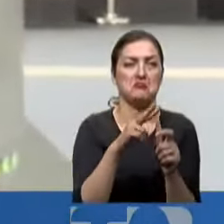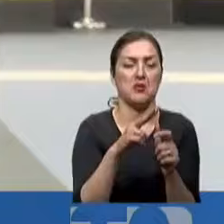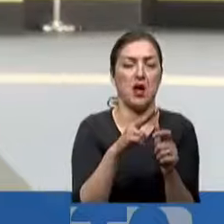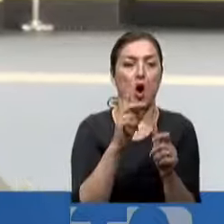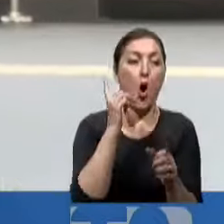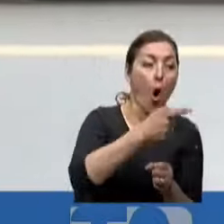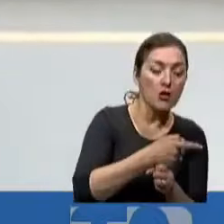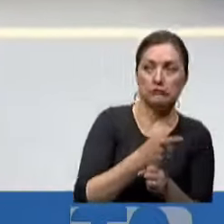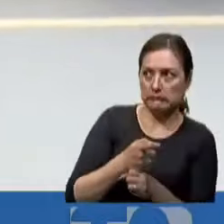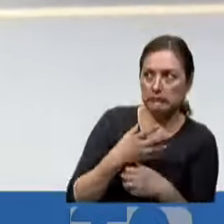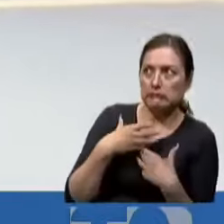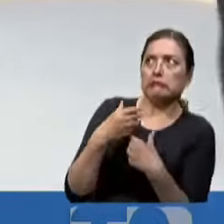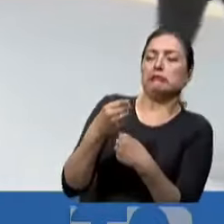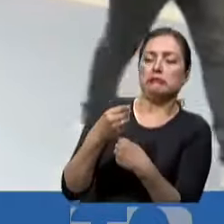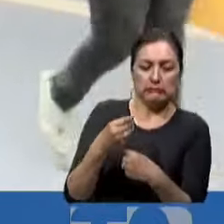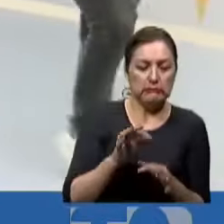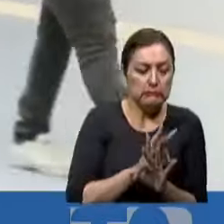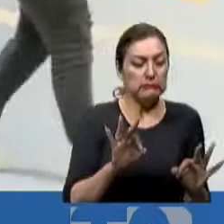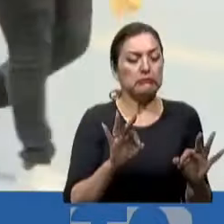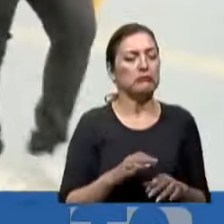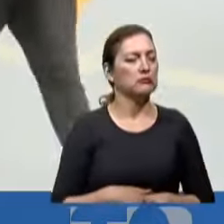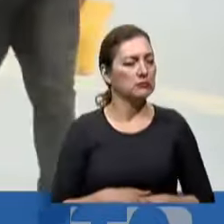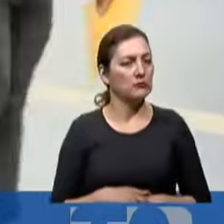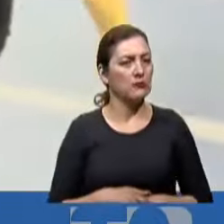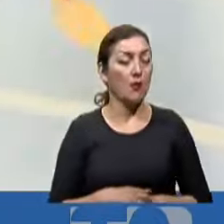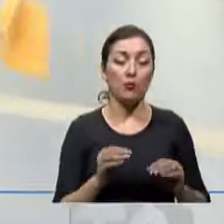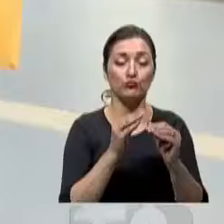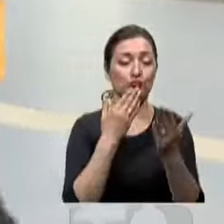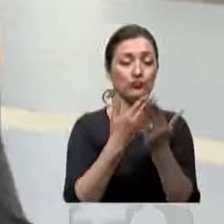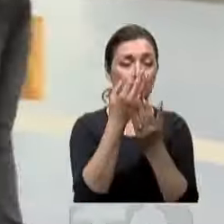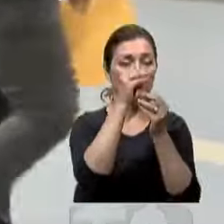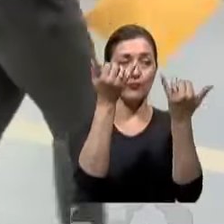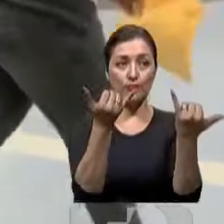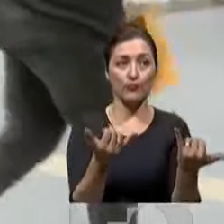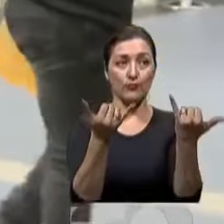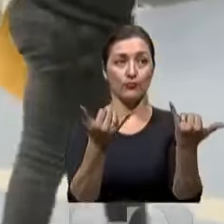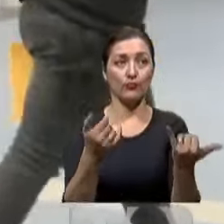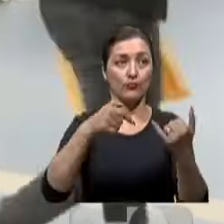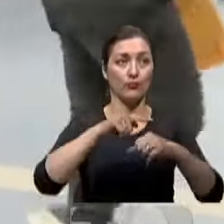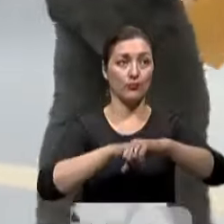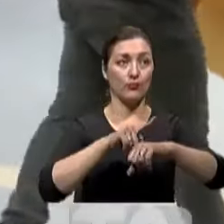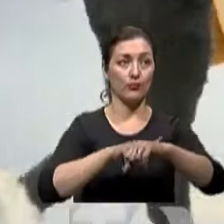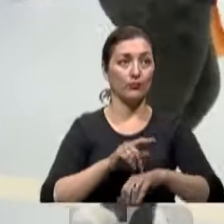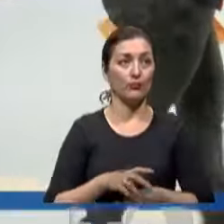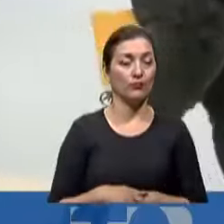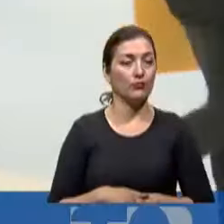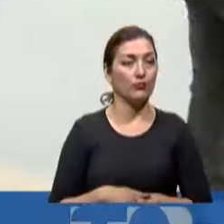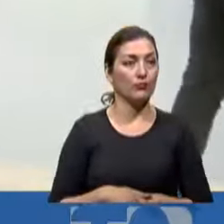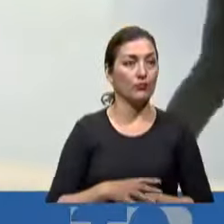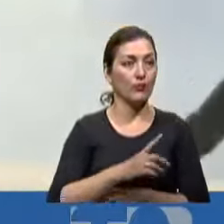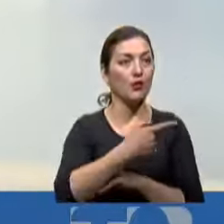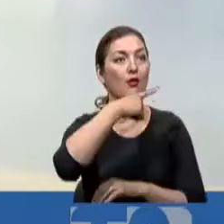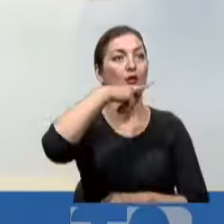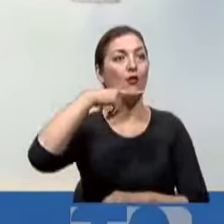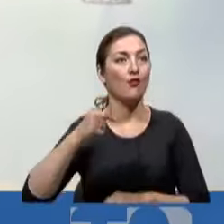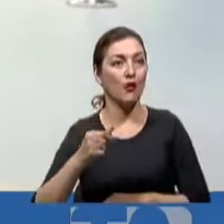bien las órdenes. Listo, muchísimas gracias. Bueno, compañeras, amigos televidentes, esa es la información que les tenemos a esta hora. Reiterarles, durante estos días de